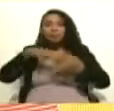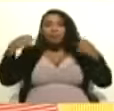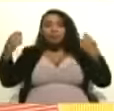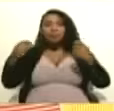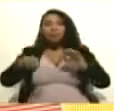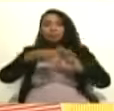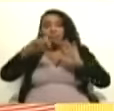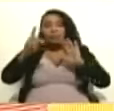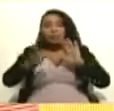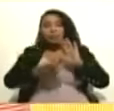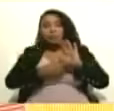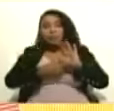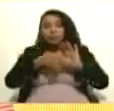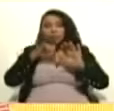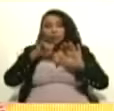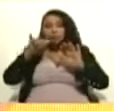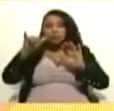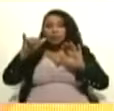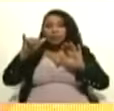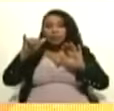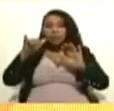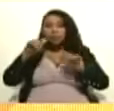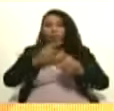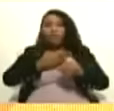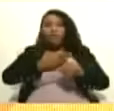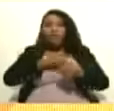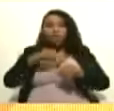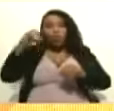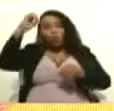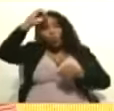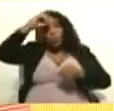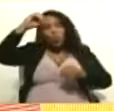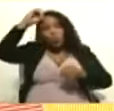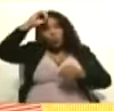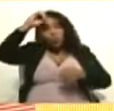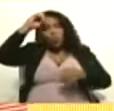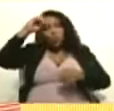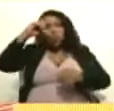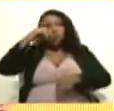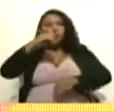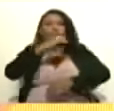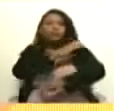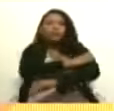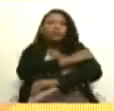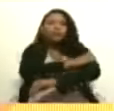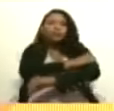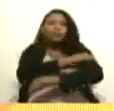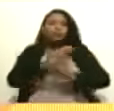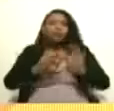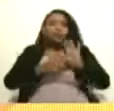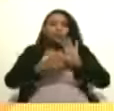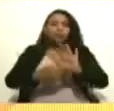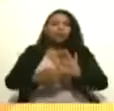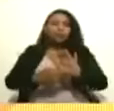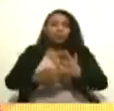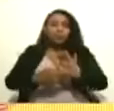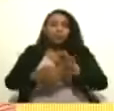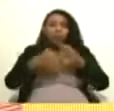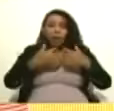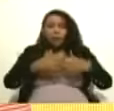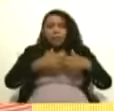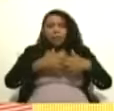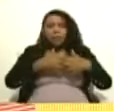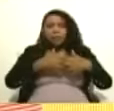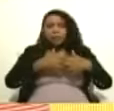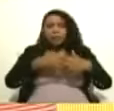toda quien denunciaba Las falsas matrices de opinión que han intentado generar algunos sectores De oposición con representantes de las grandes transnacionales junto